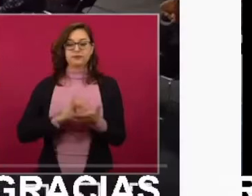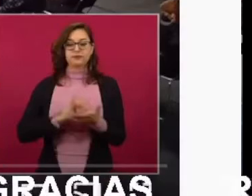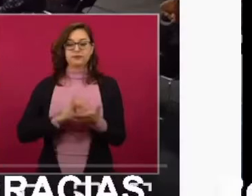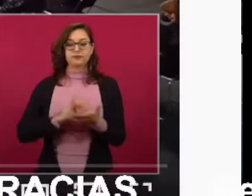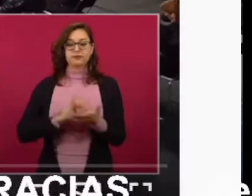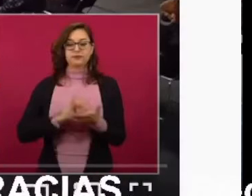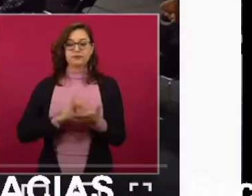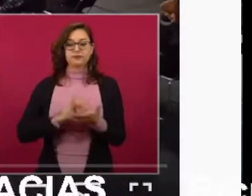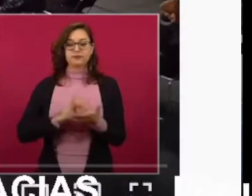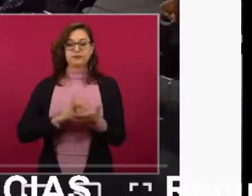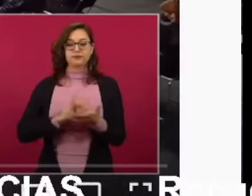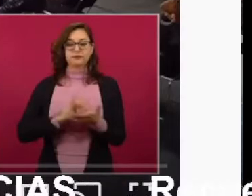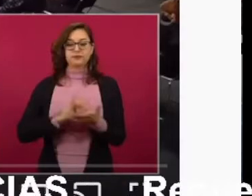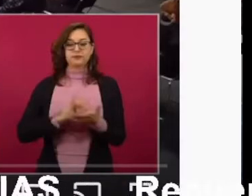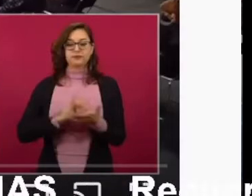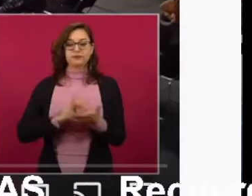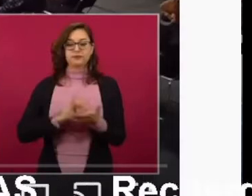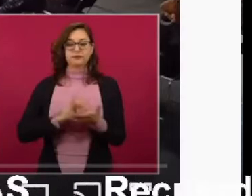movimiento d